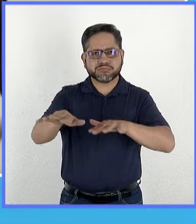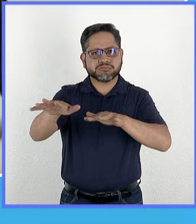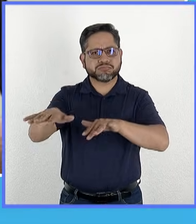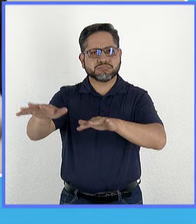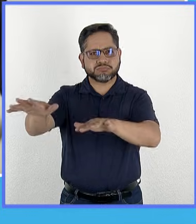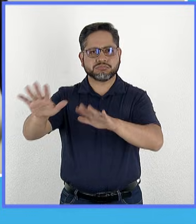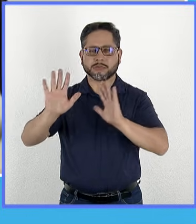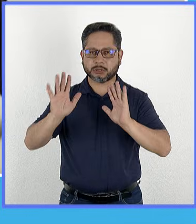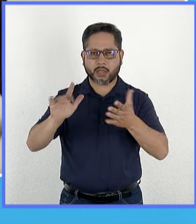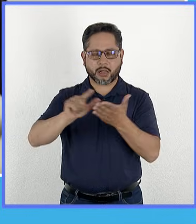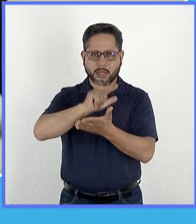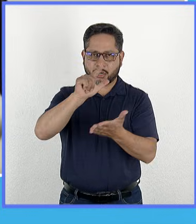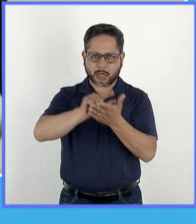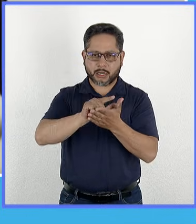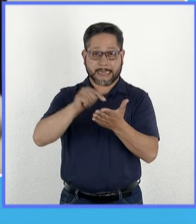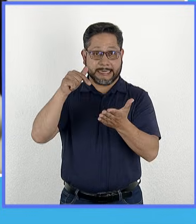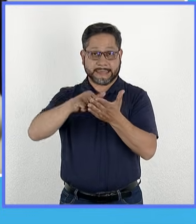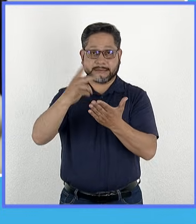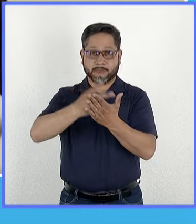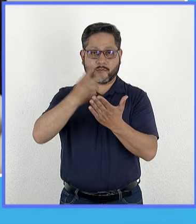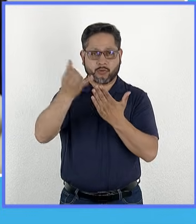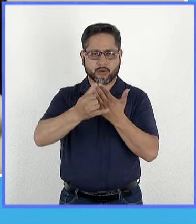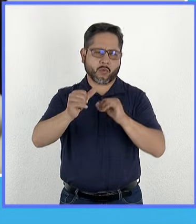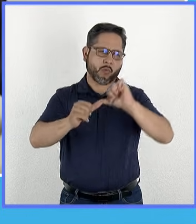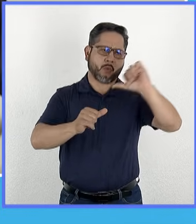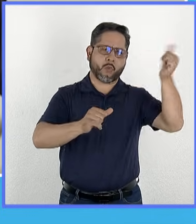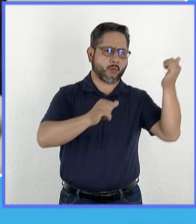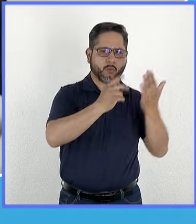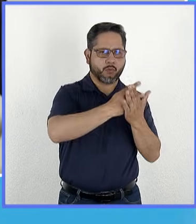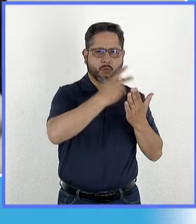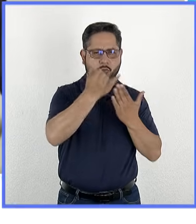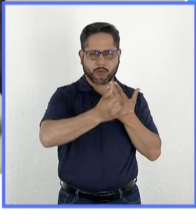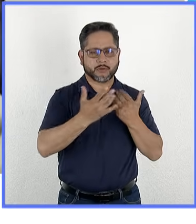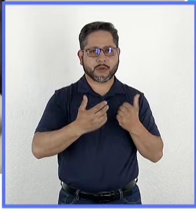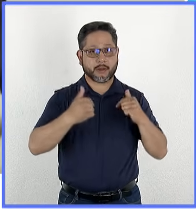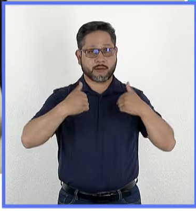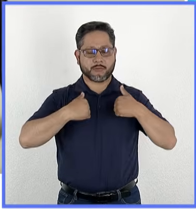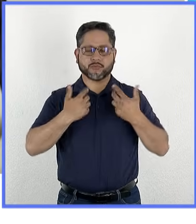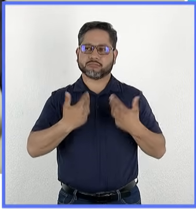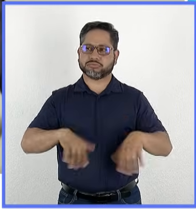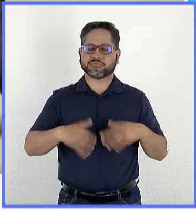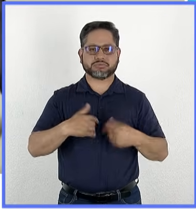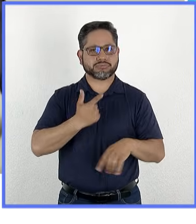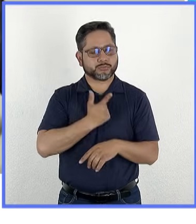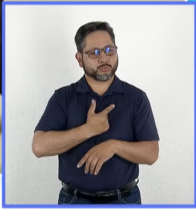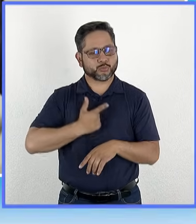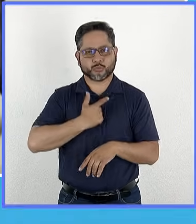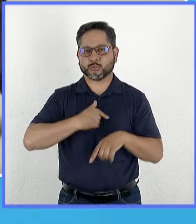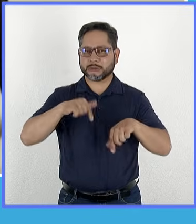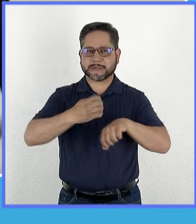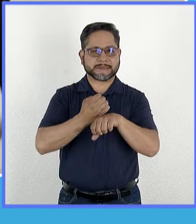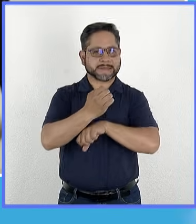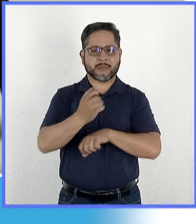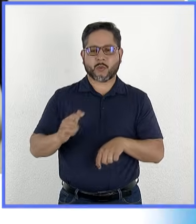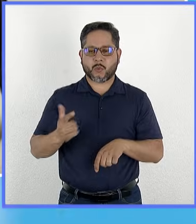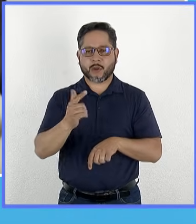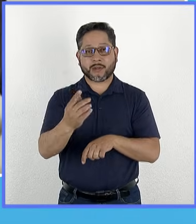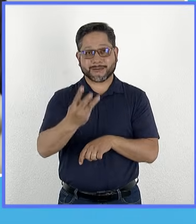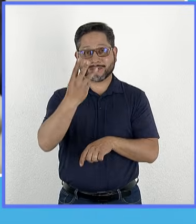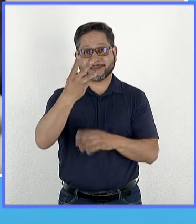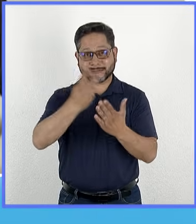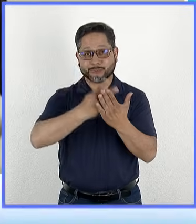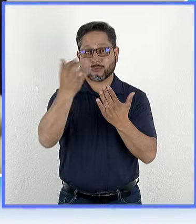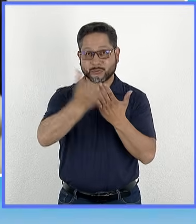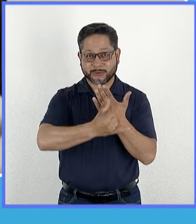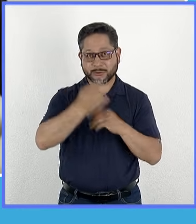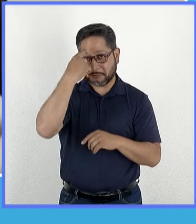vida a este y a otros proyectos a lo largo y ancho del país. A nosotros nos da mucho gusto que en el estado de Guanajuato tengamos 3 proyectos que